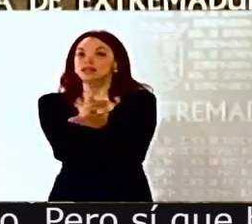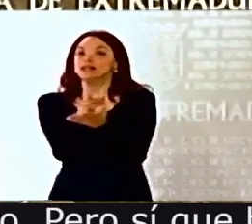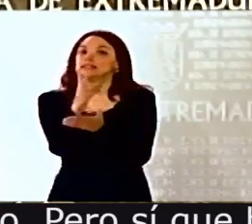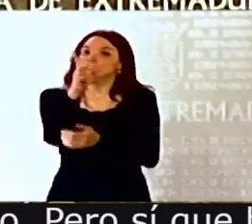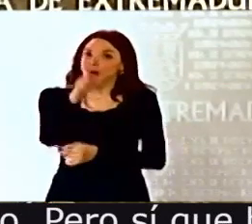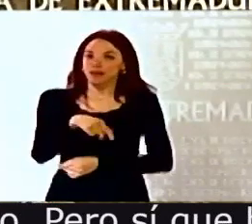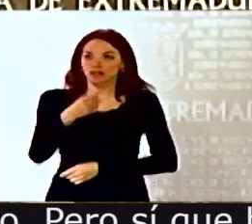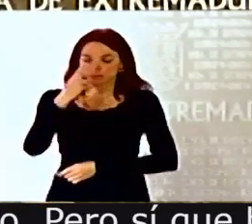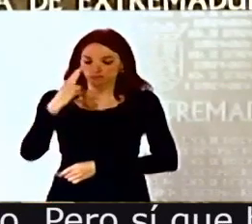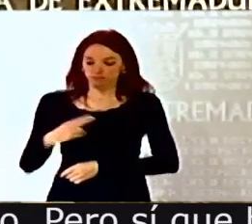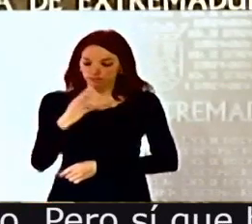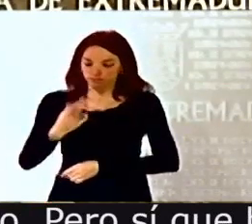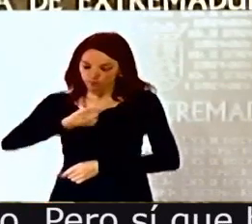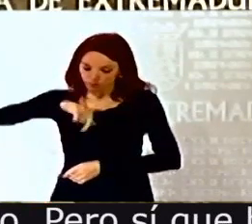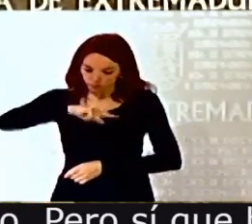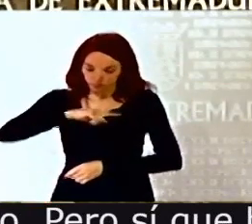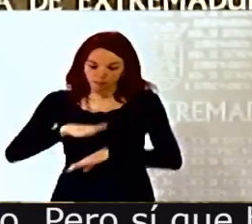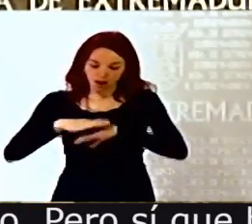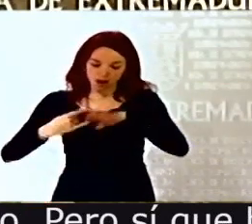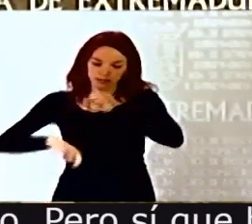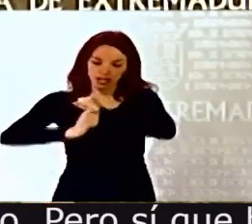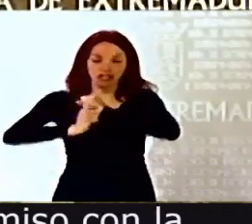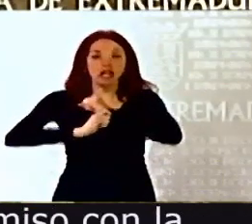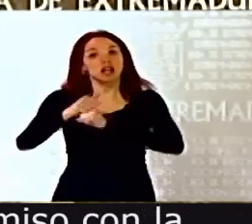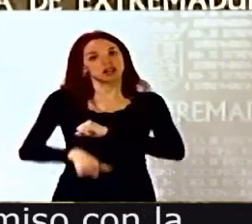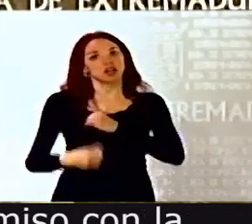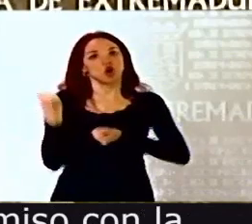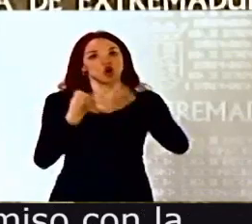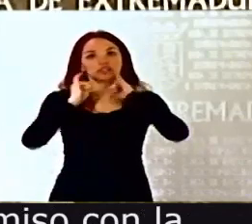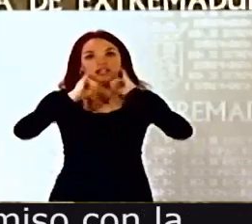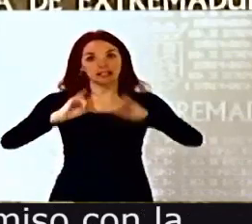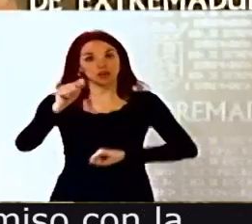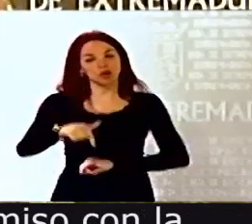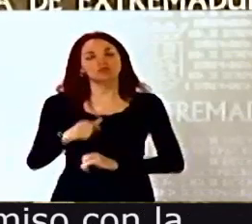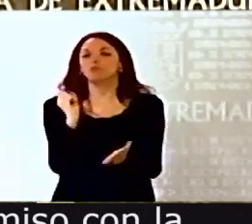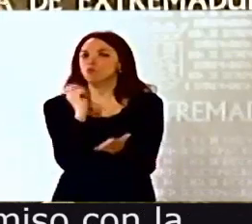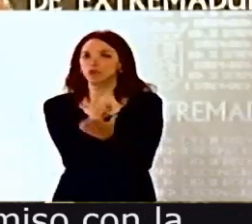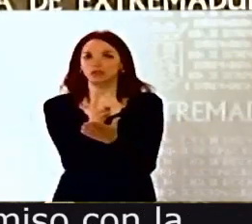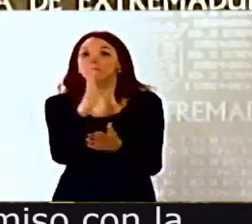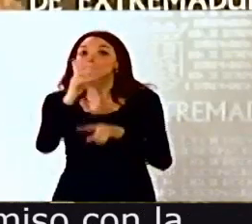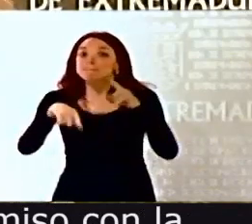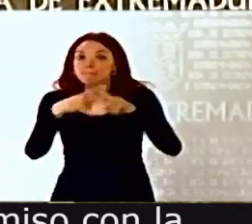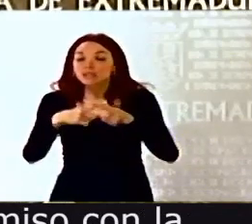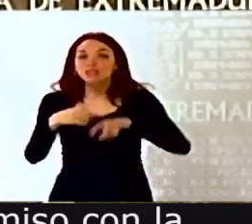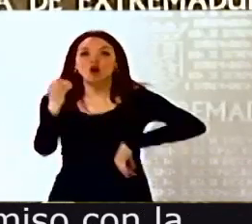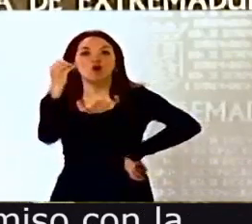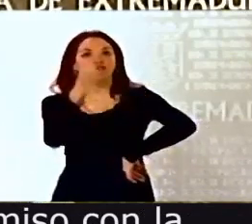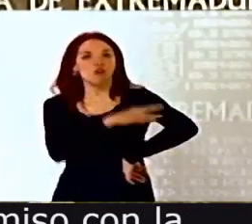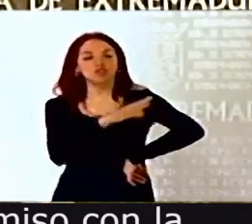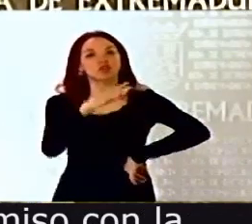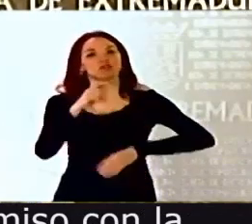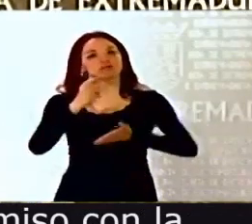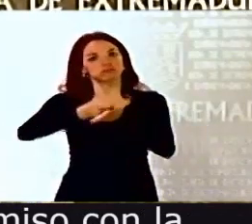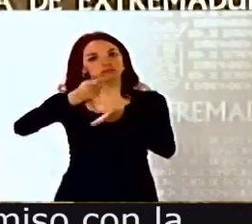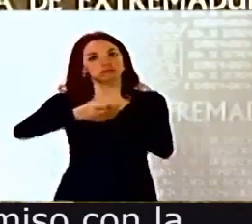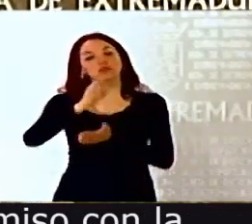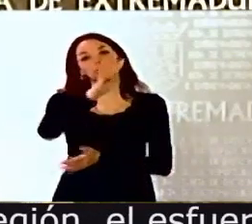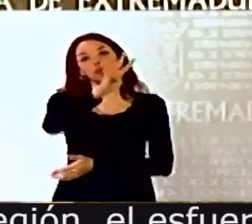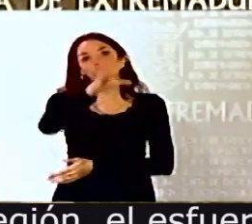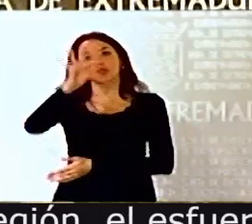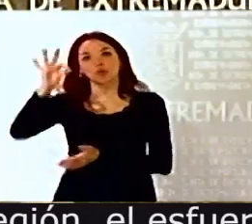nuestro compromiso con la estrategia regional del vehículo eléctrico en la región, el esfuerzo con fondos comunidades autónomas de esos